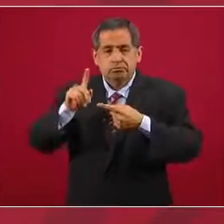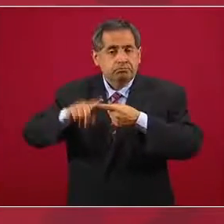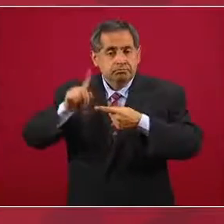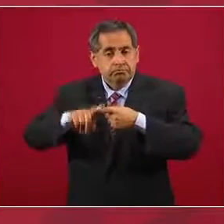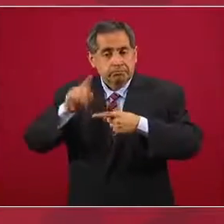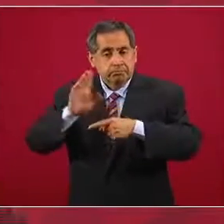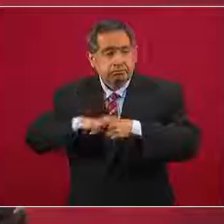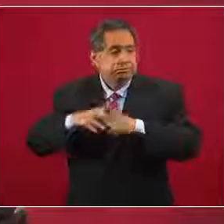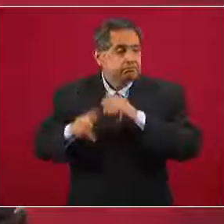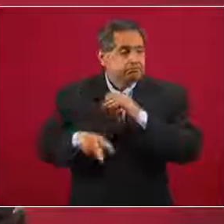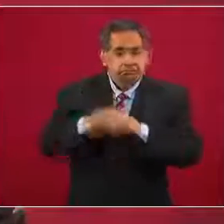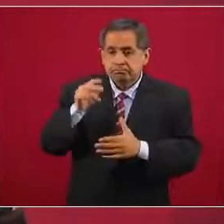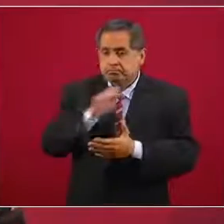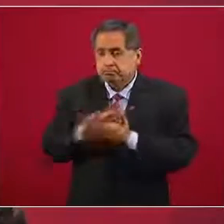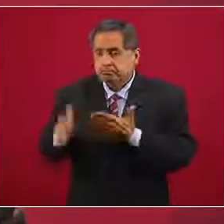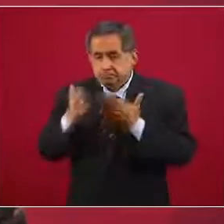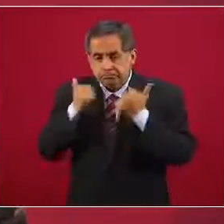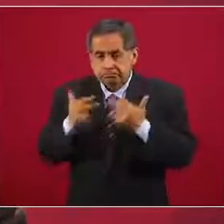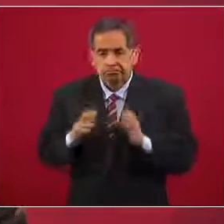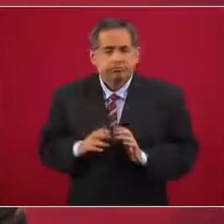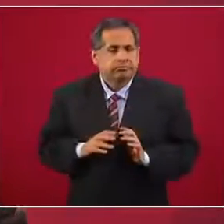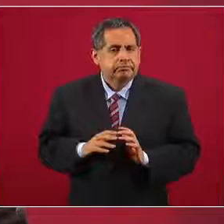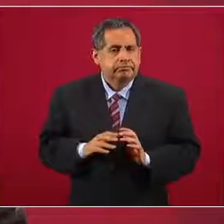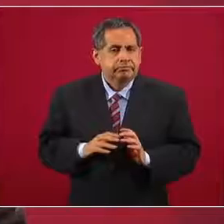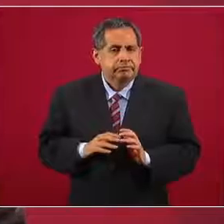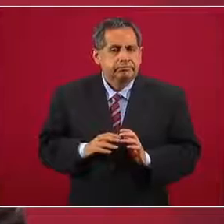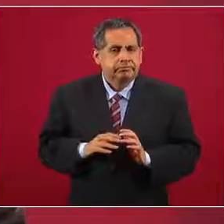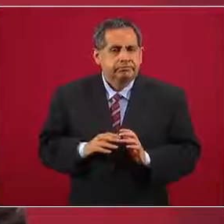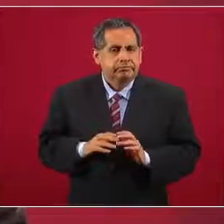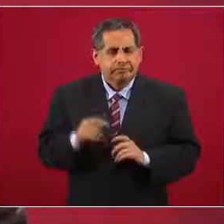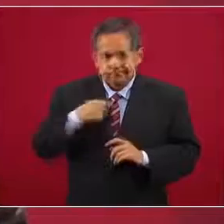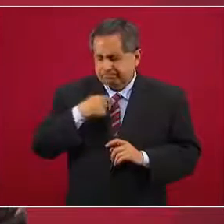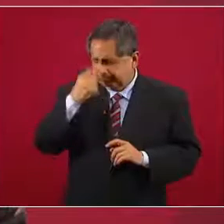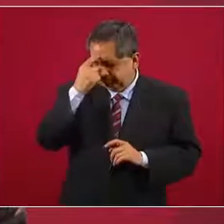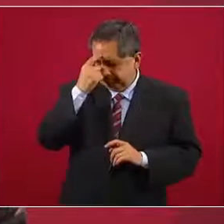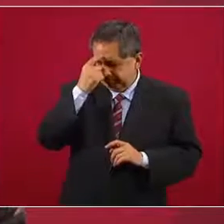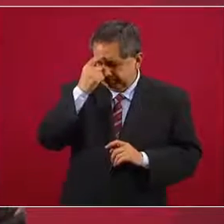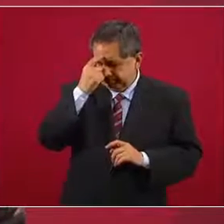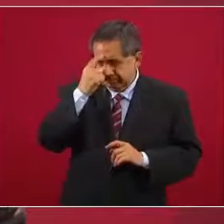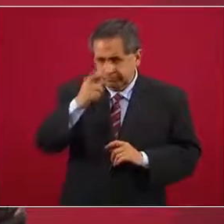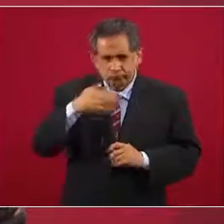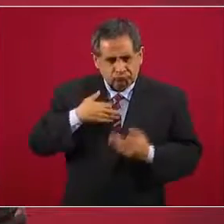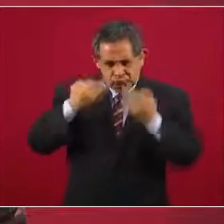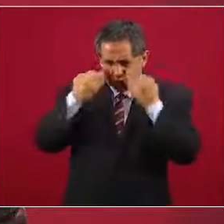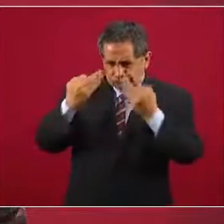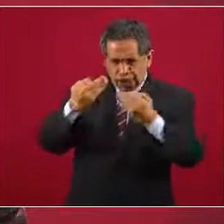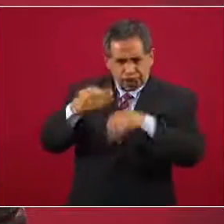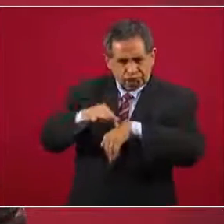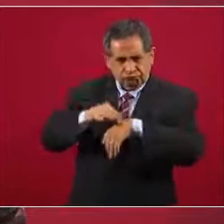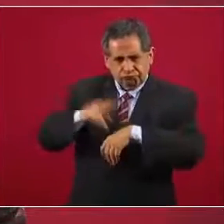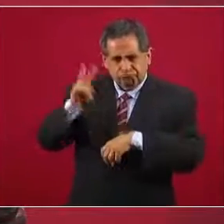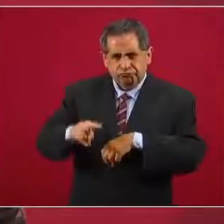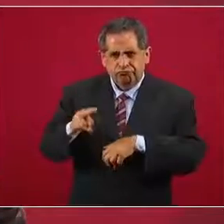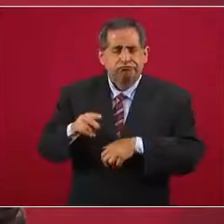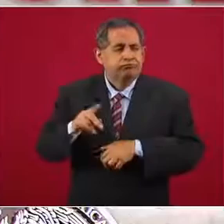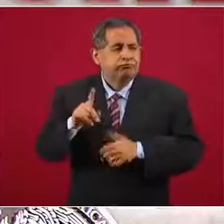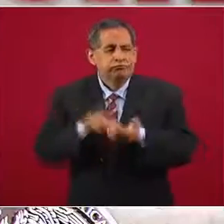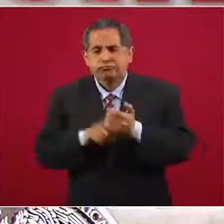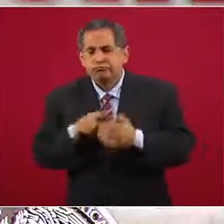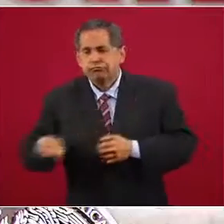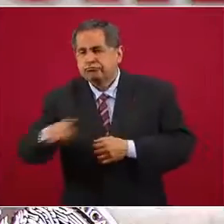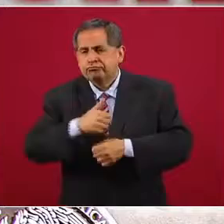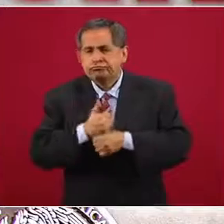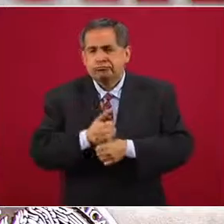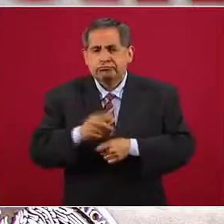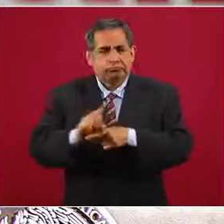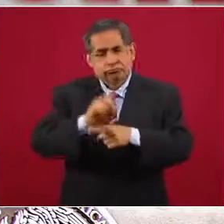en esta época, porque desde antes, y yo tengo, ahora que sí soy testigo de lo que se sufría